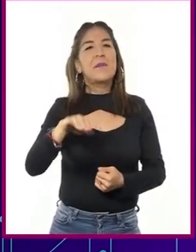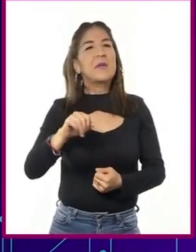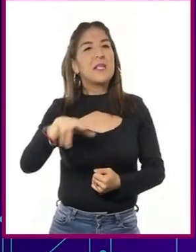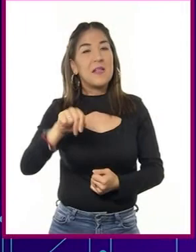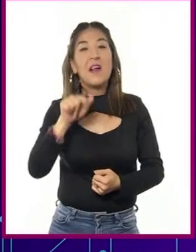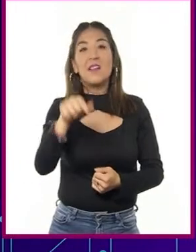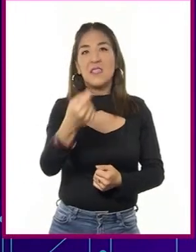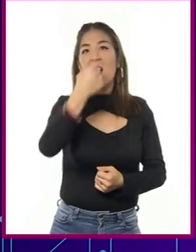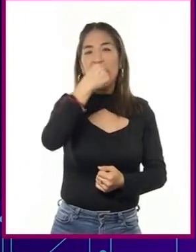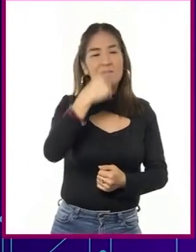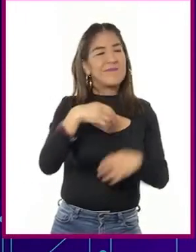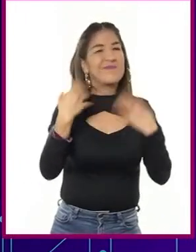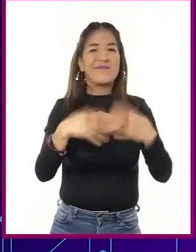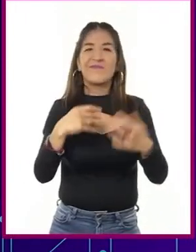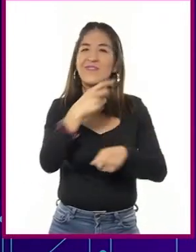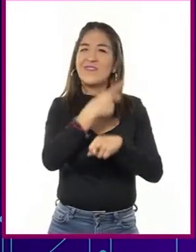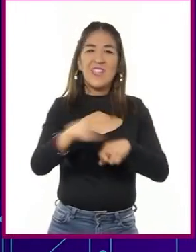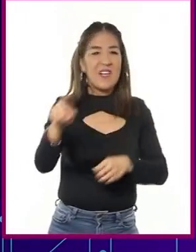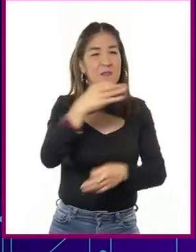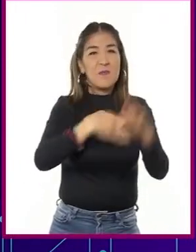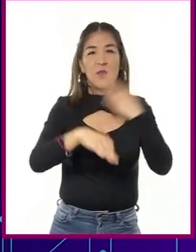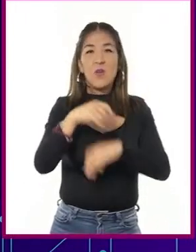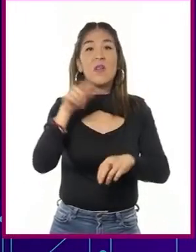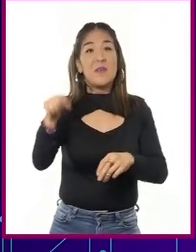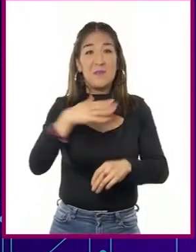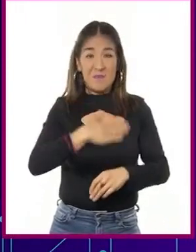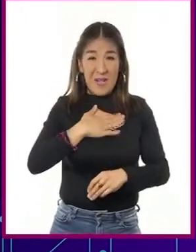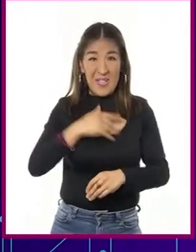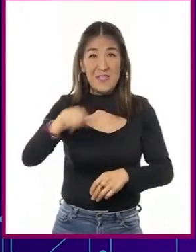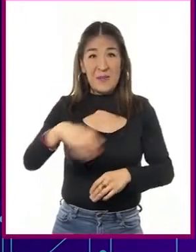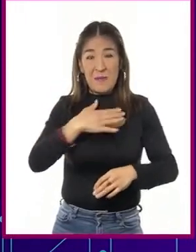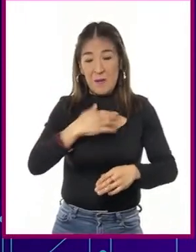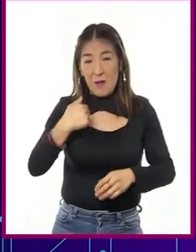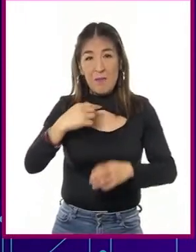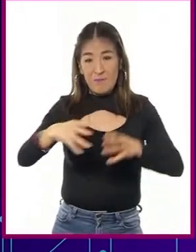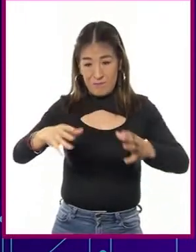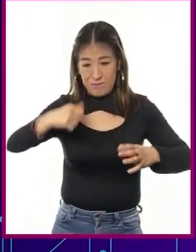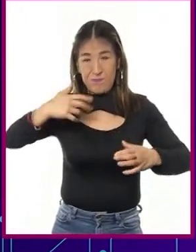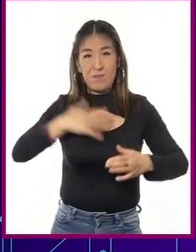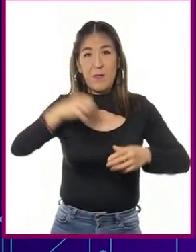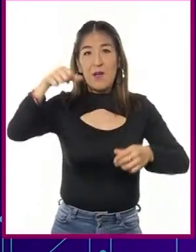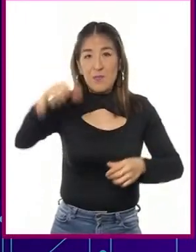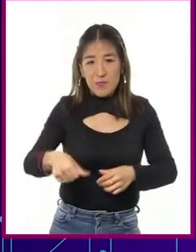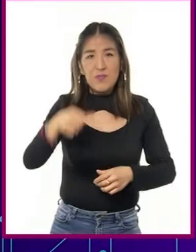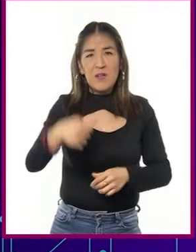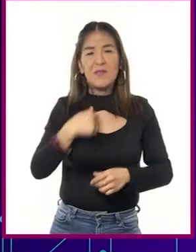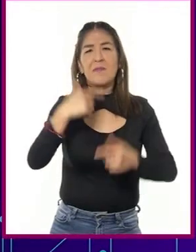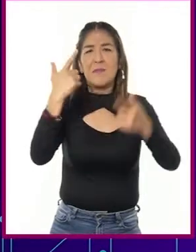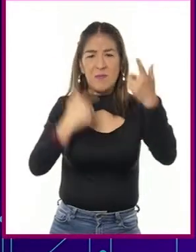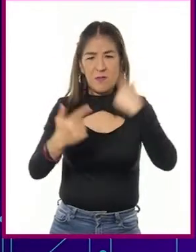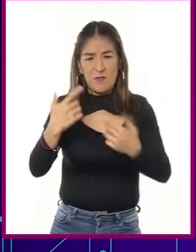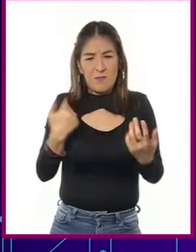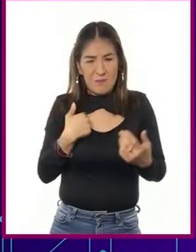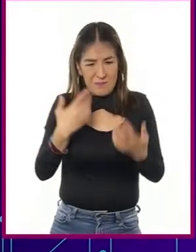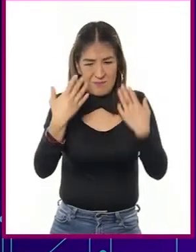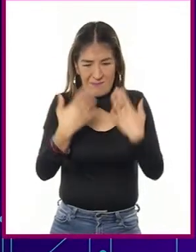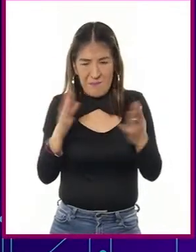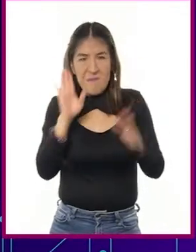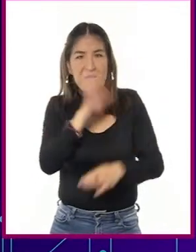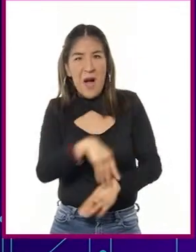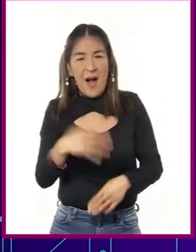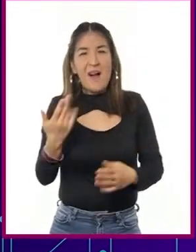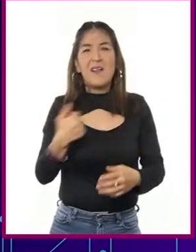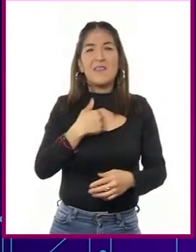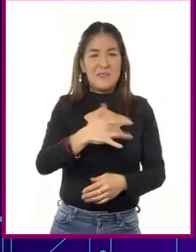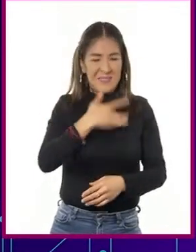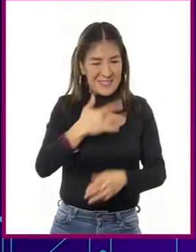hizo mucho daño. Recuerdo estar ahí junto al inodoro, en el piso del baño, ahogado en lágrimas, preguntándome cómo terminaría, rezando